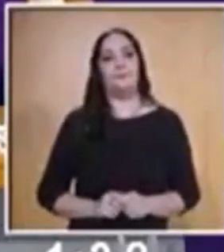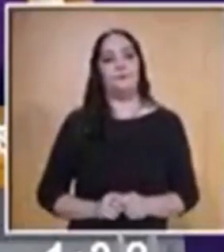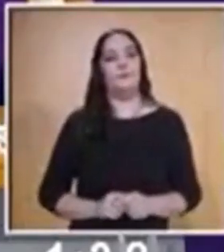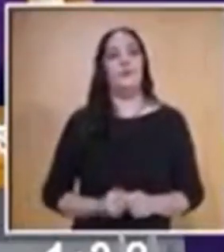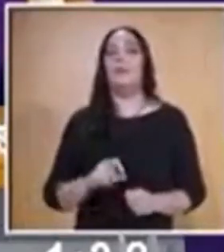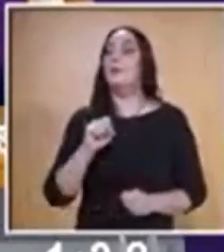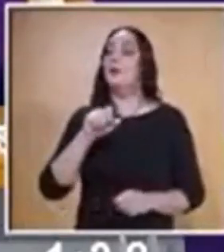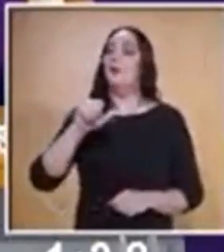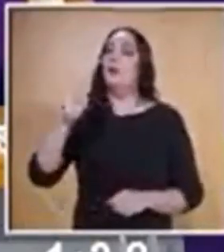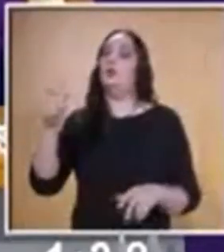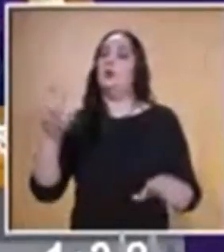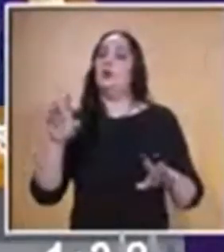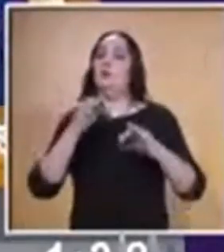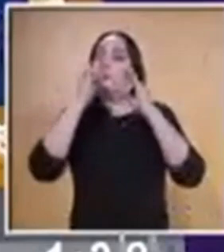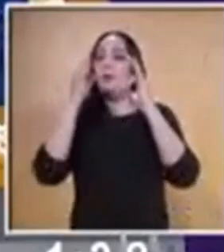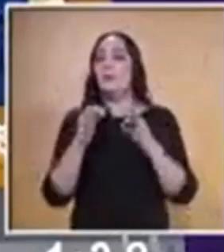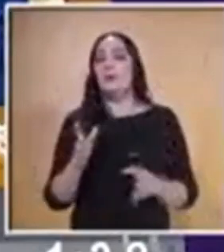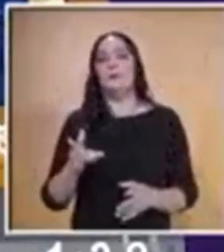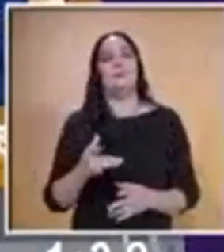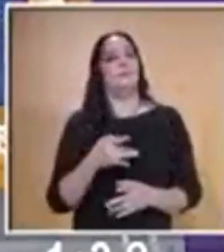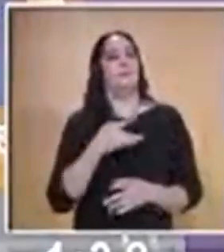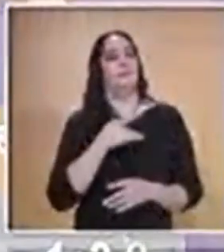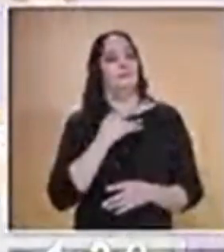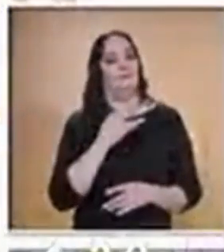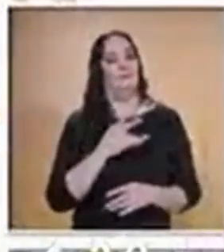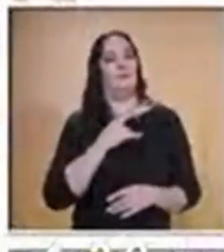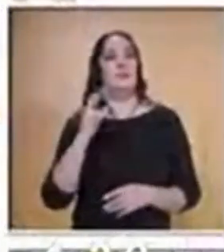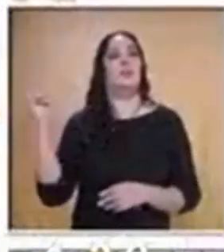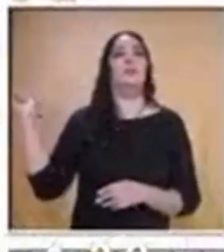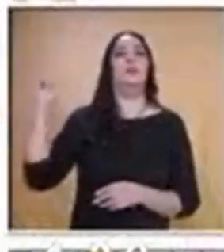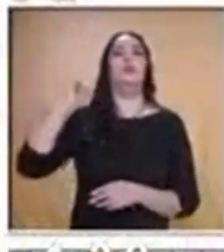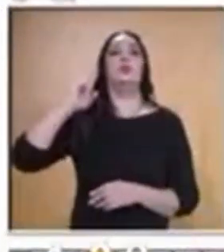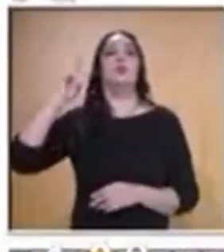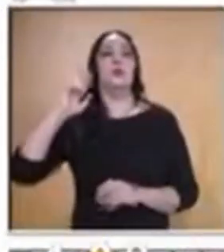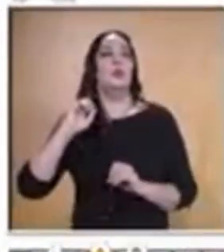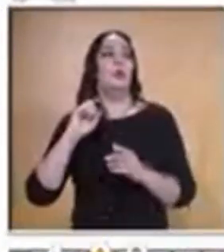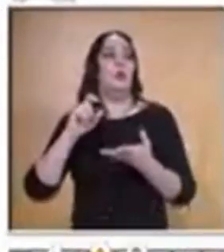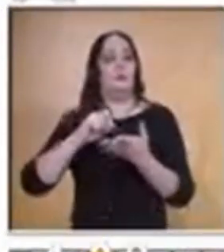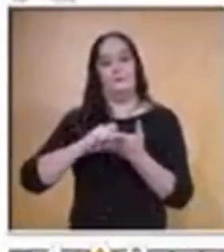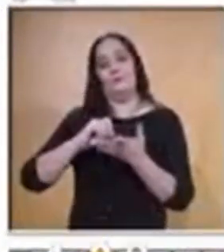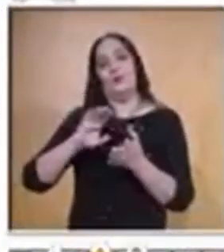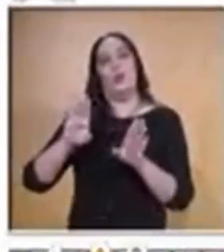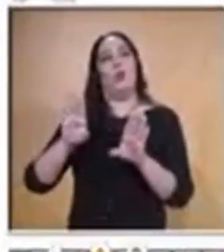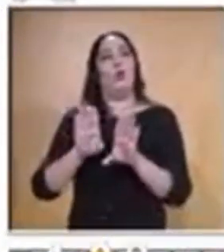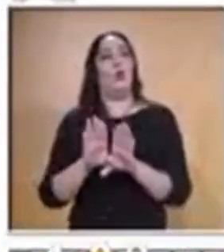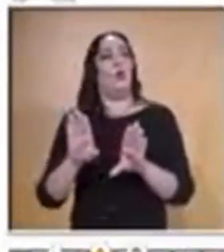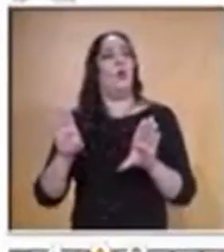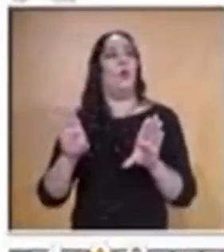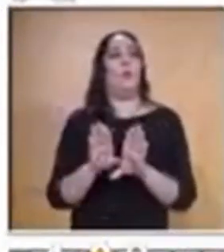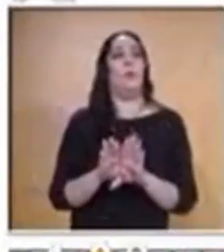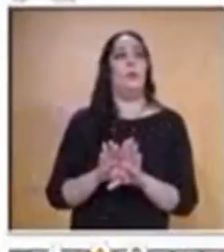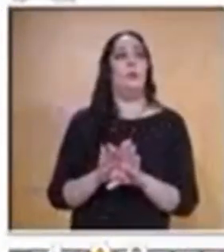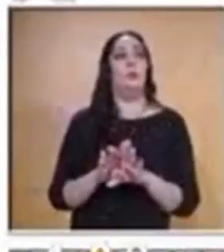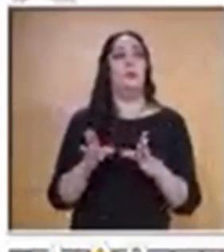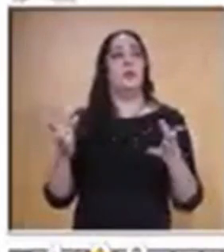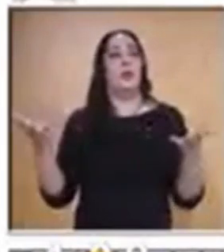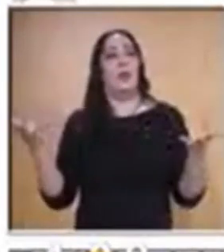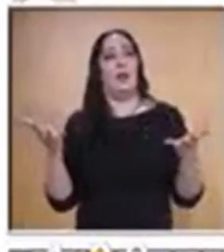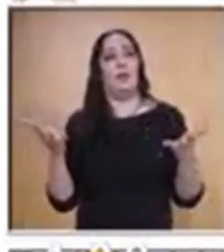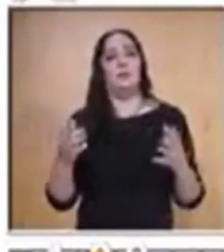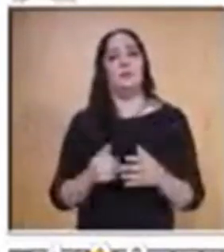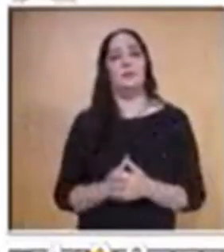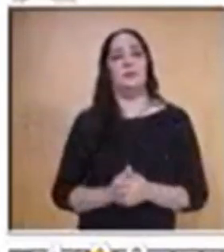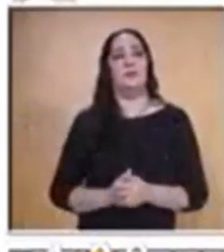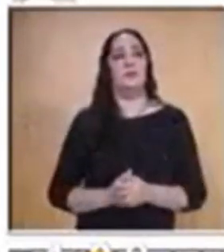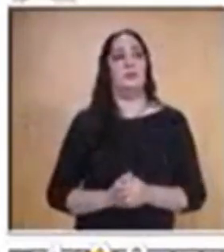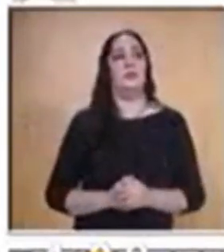También otra forma de percibir el sonido o de registrar cómo se propaga, cómo se